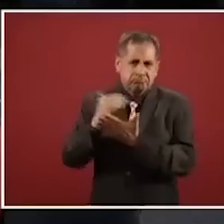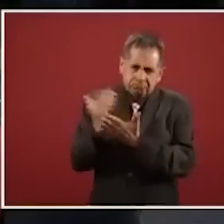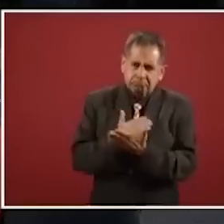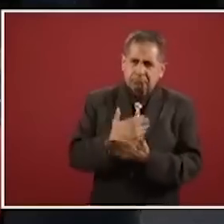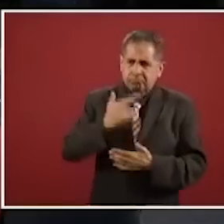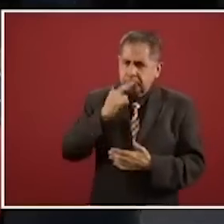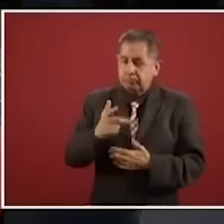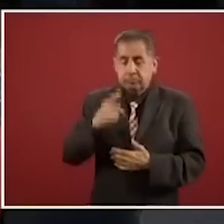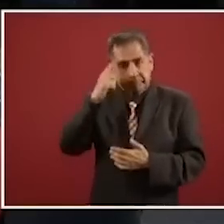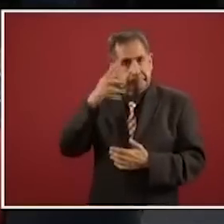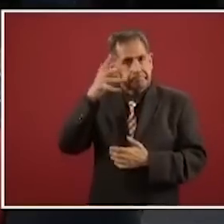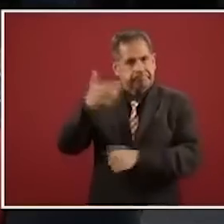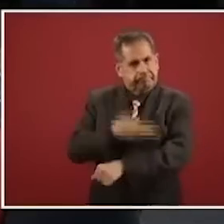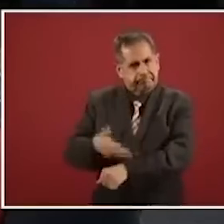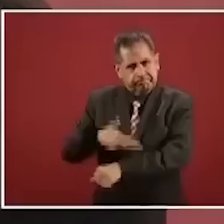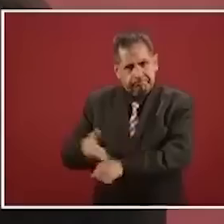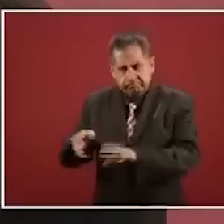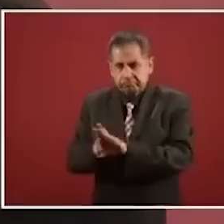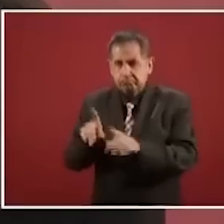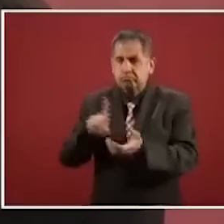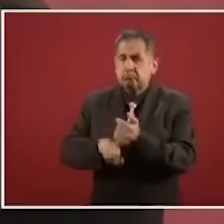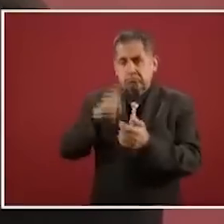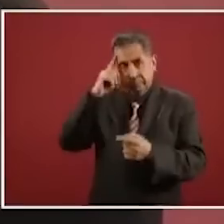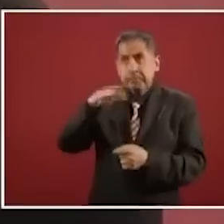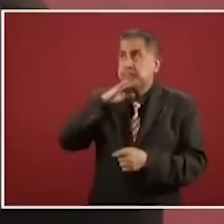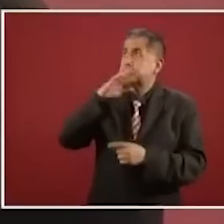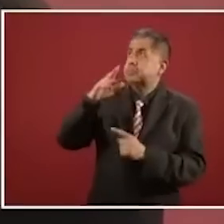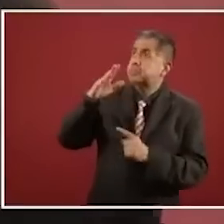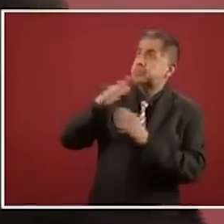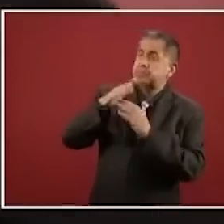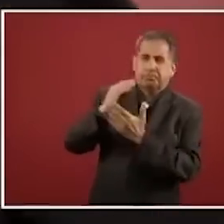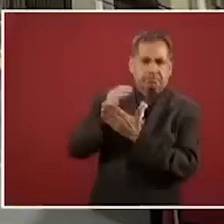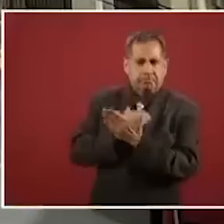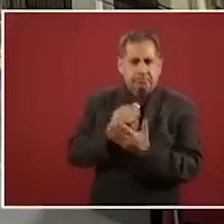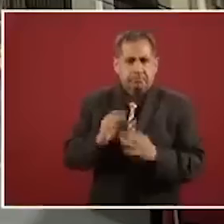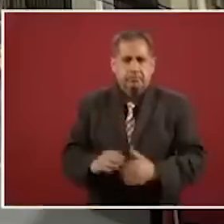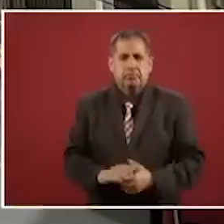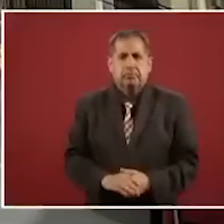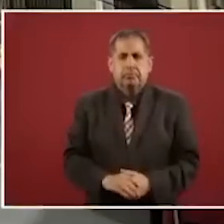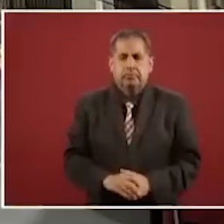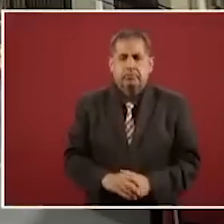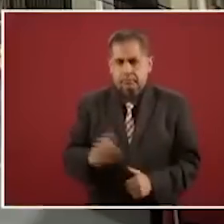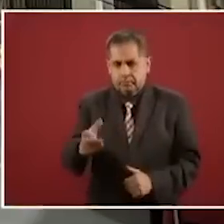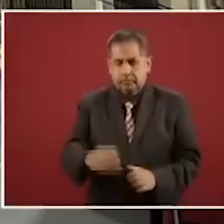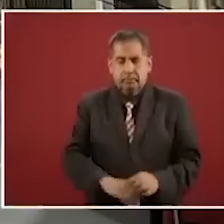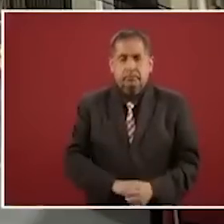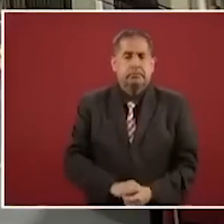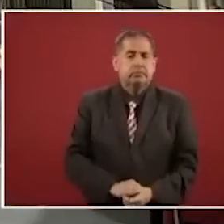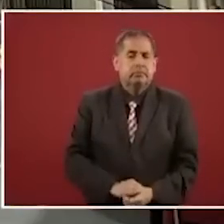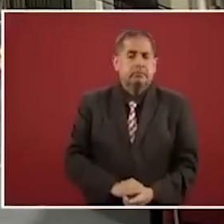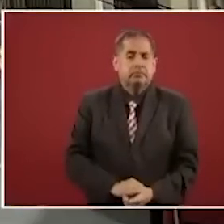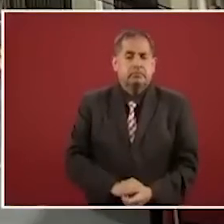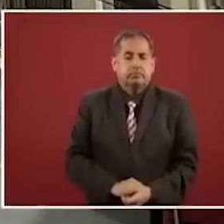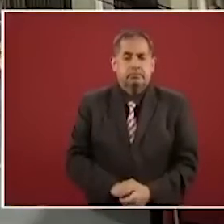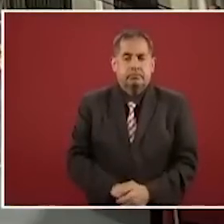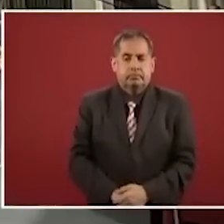para acelerar las acciones y reducir los impactos del cambio climático. Por favor.